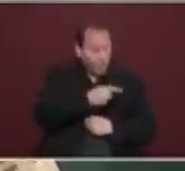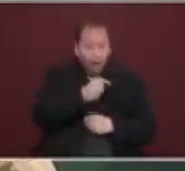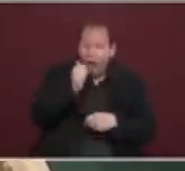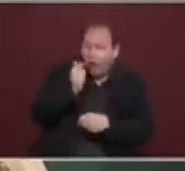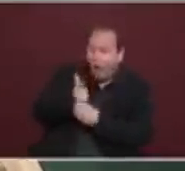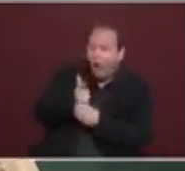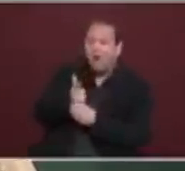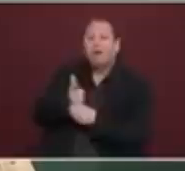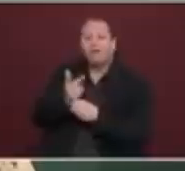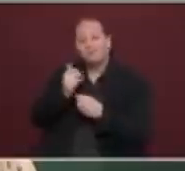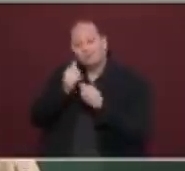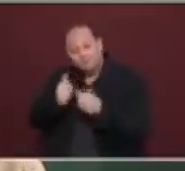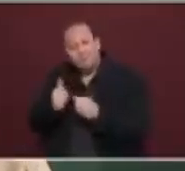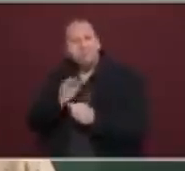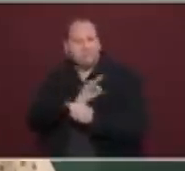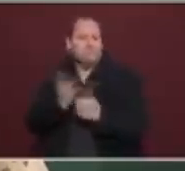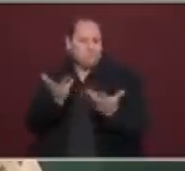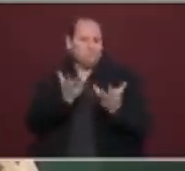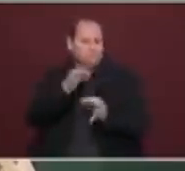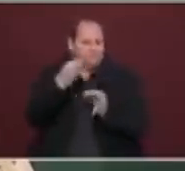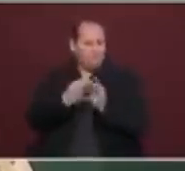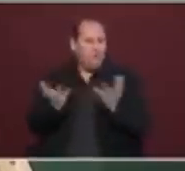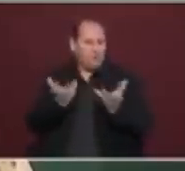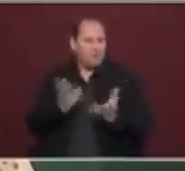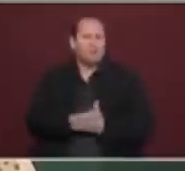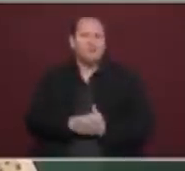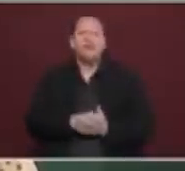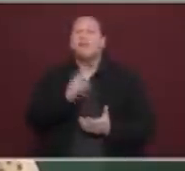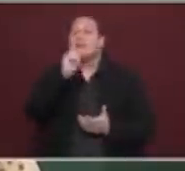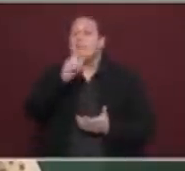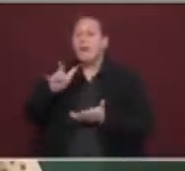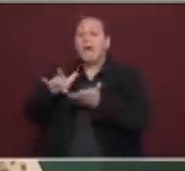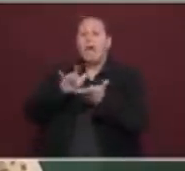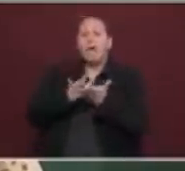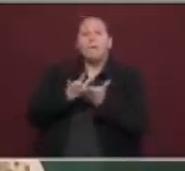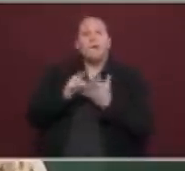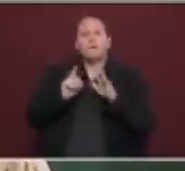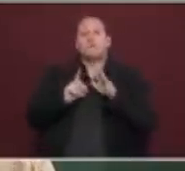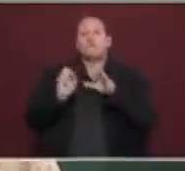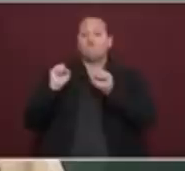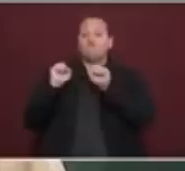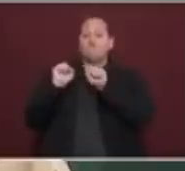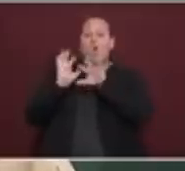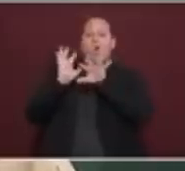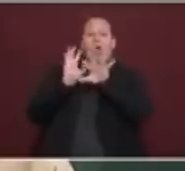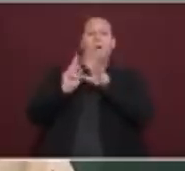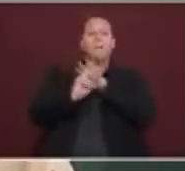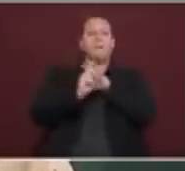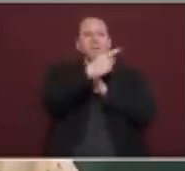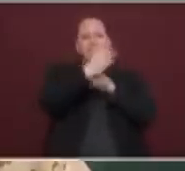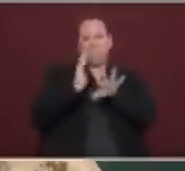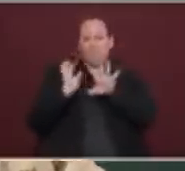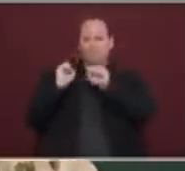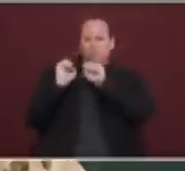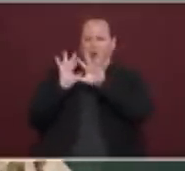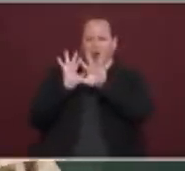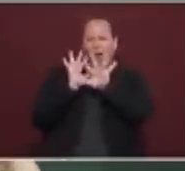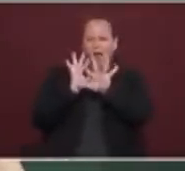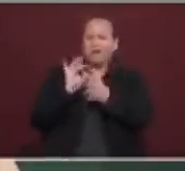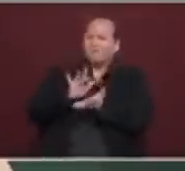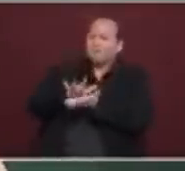con la misión que tenemos ahora también se ha apoyado la caravana migrante y actividades de programas sociales